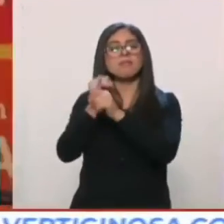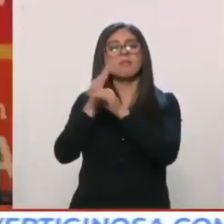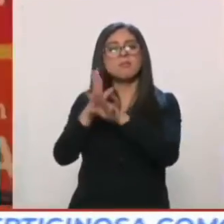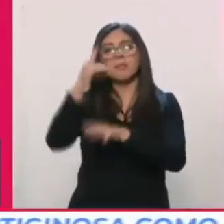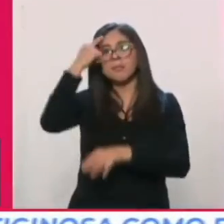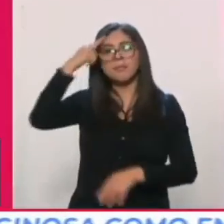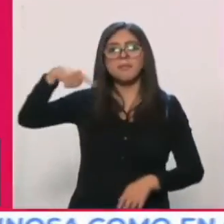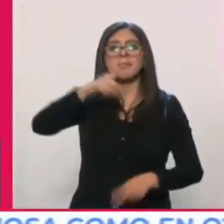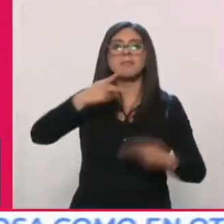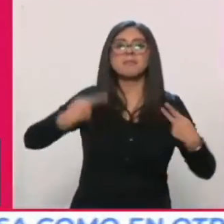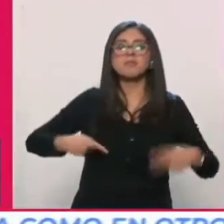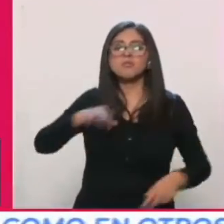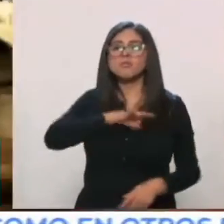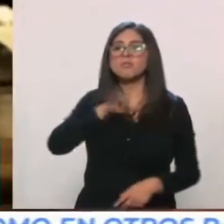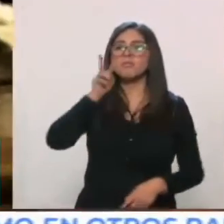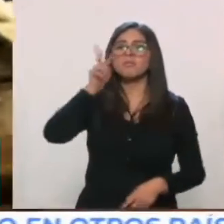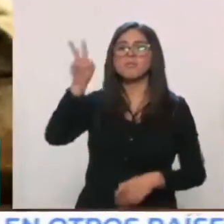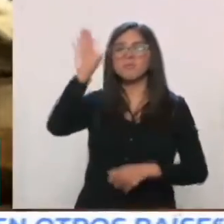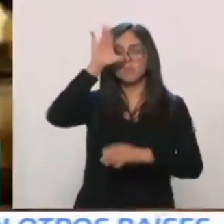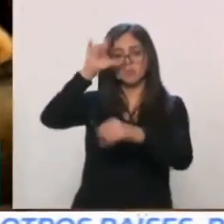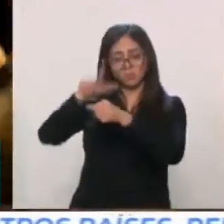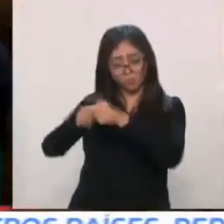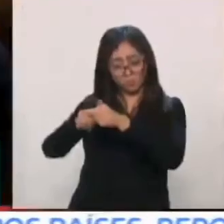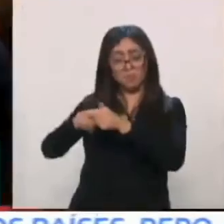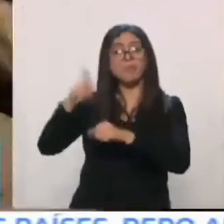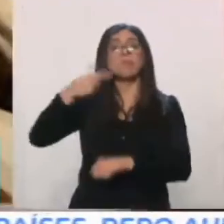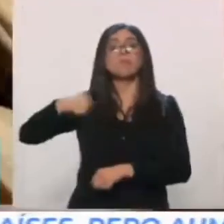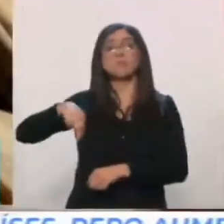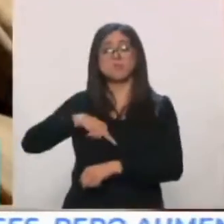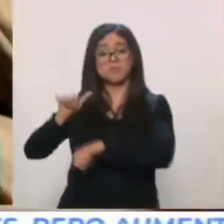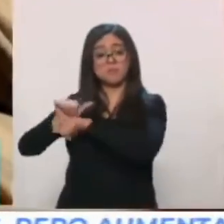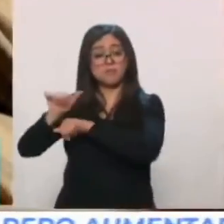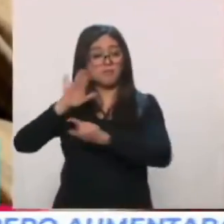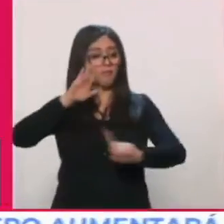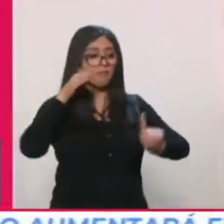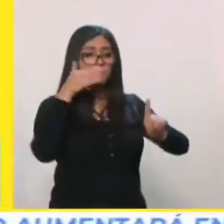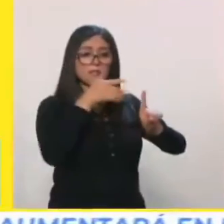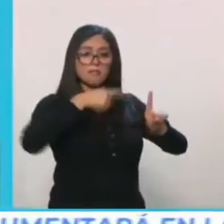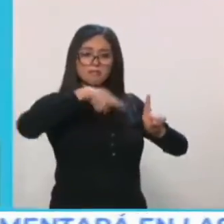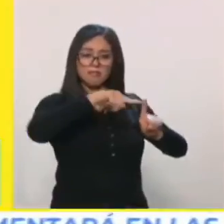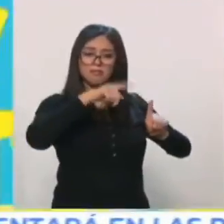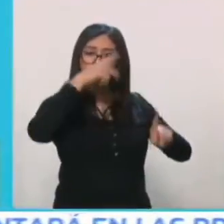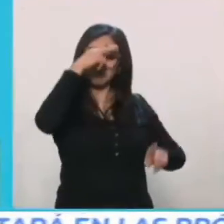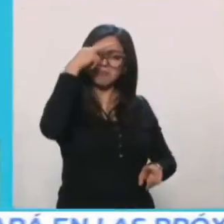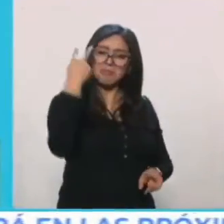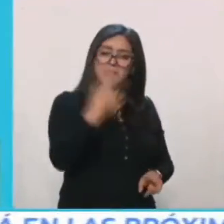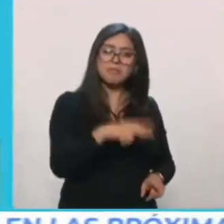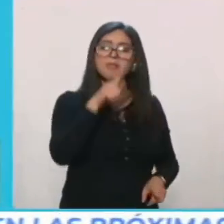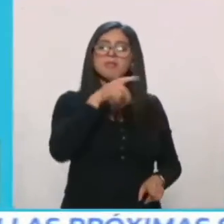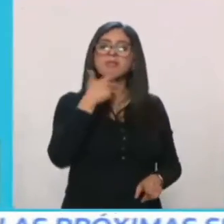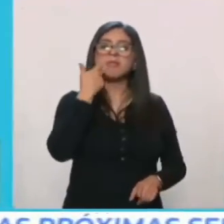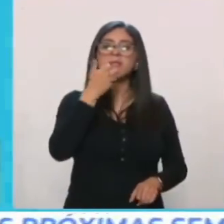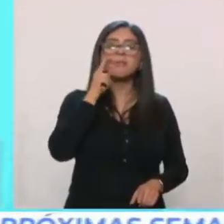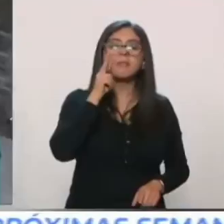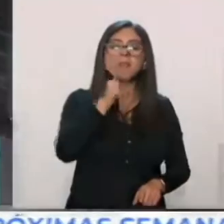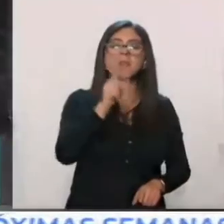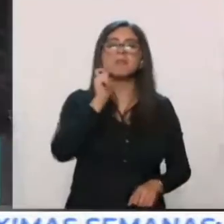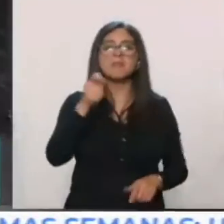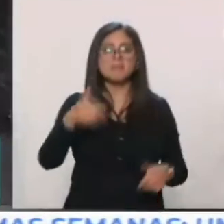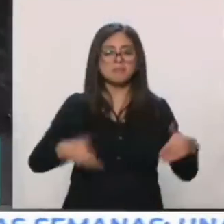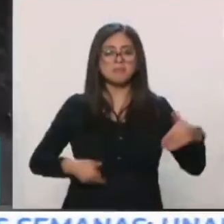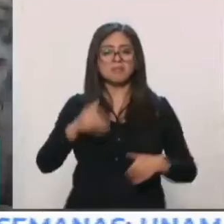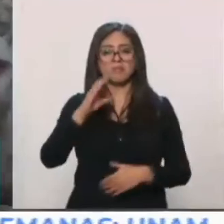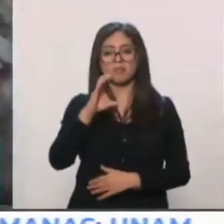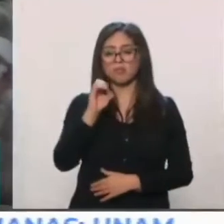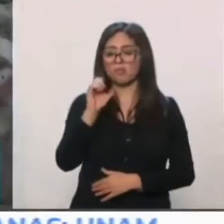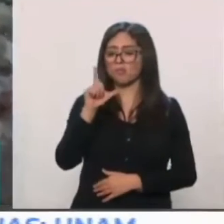cultura, y en particular para la Ciudad de México hemos acordado la posibilidad de contar con contenidos del Teatro Colón, de